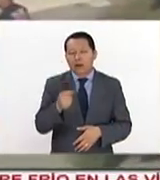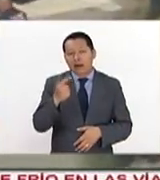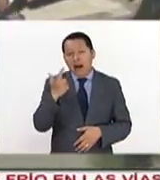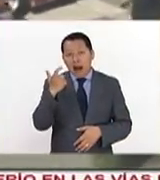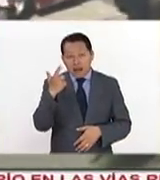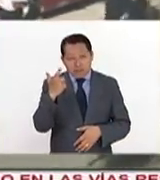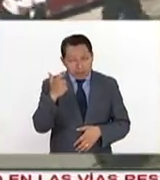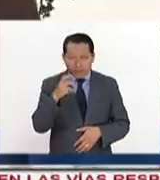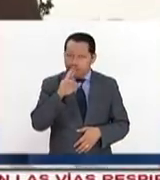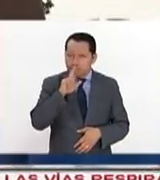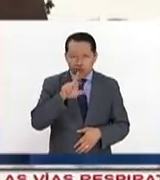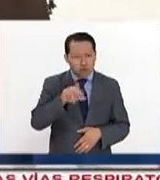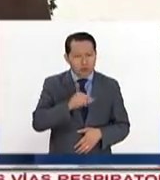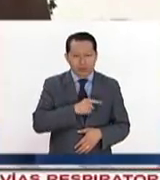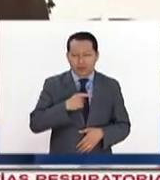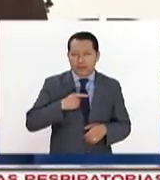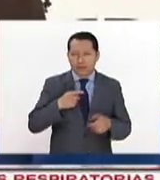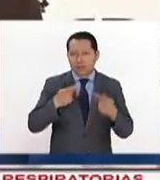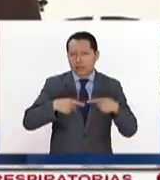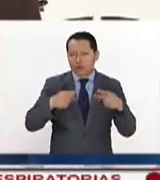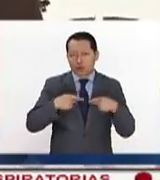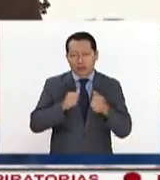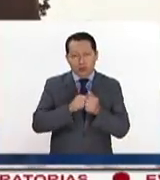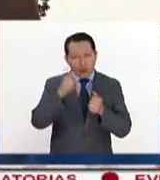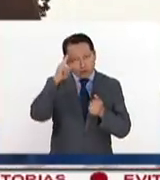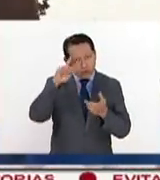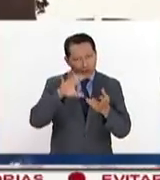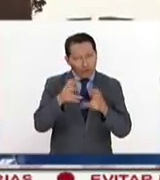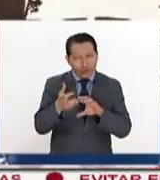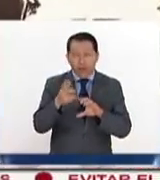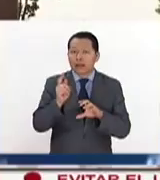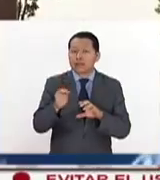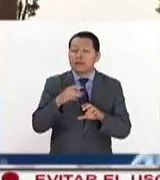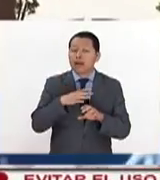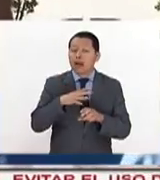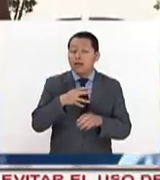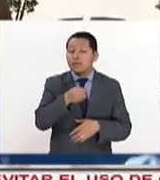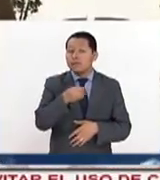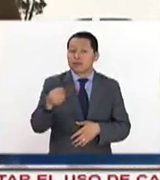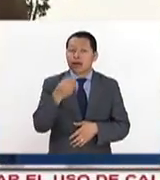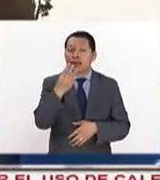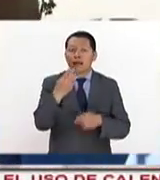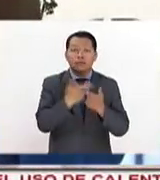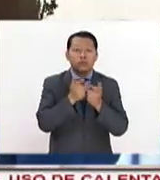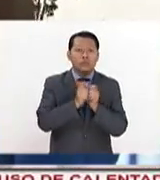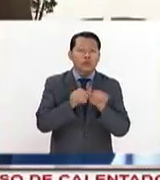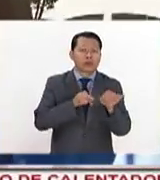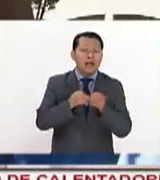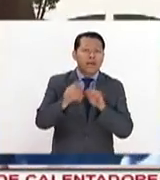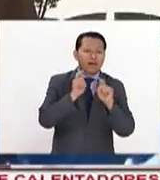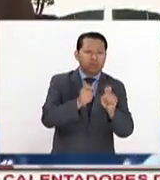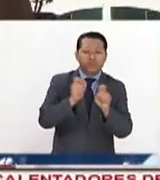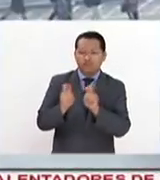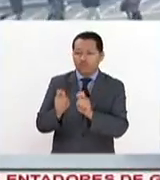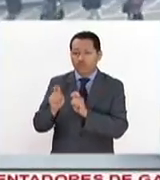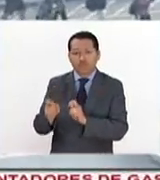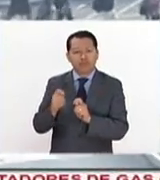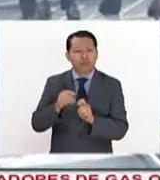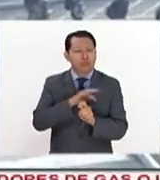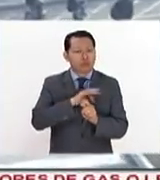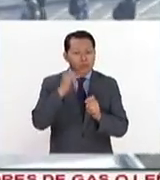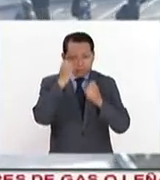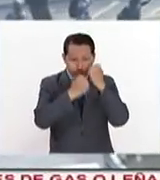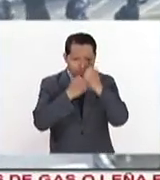del alcance de personas con trastornos mentales. En total, organizó a 3 grupos de trabajo en los que buscará soluciones